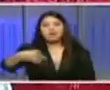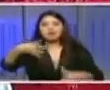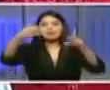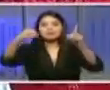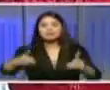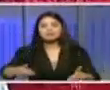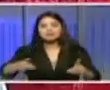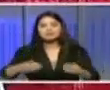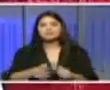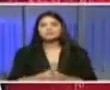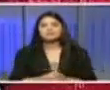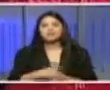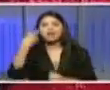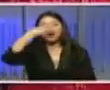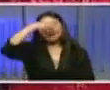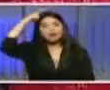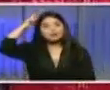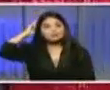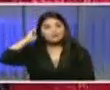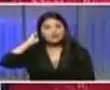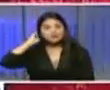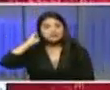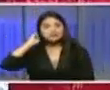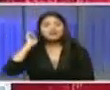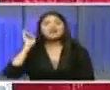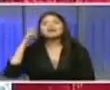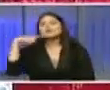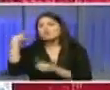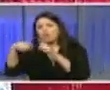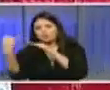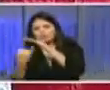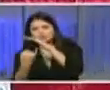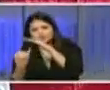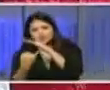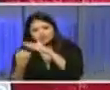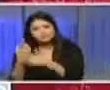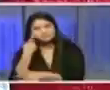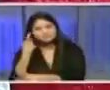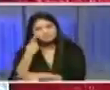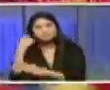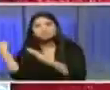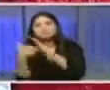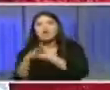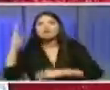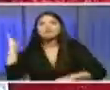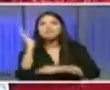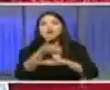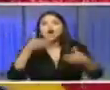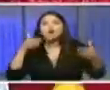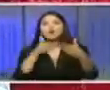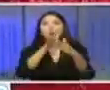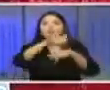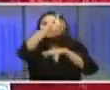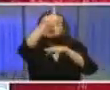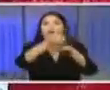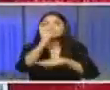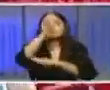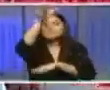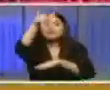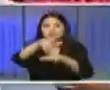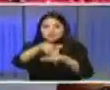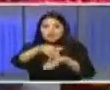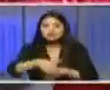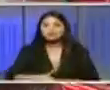a través de la Cancillería y la Procuraduría General de la República, meter una demanda contra la directiva de la Asamblea